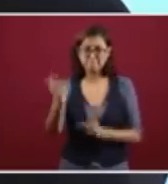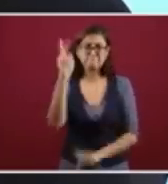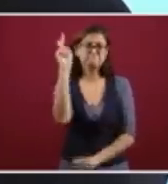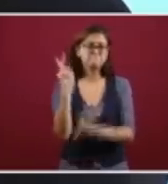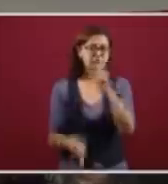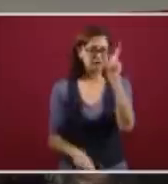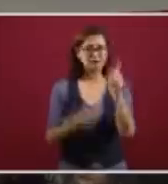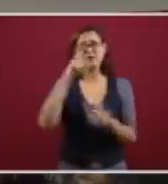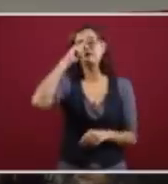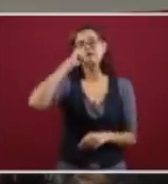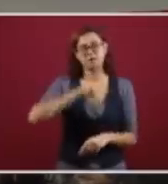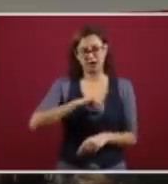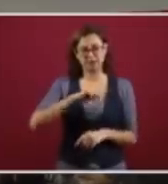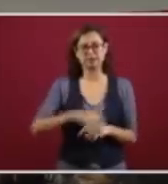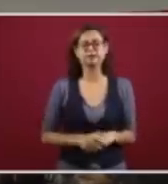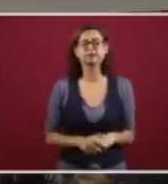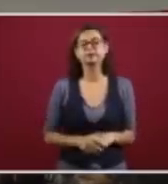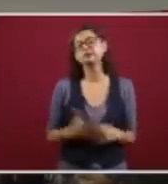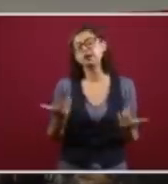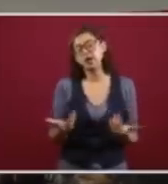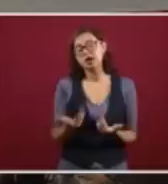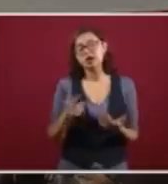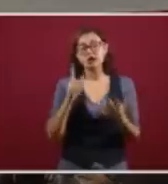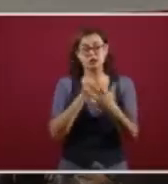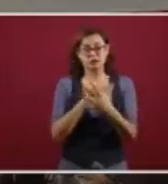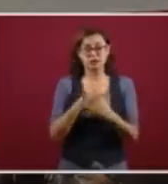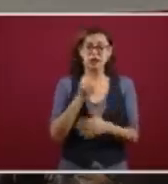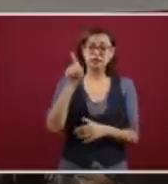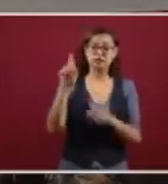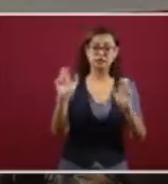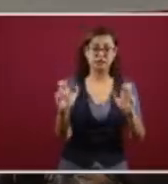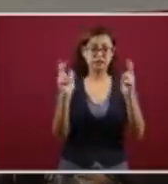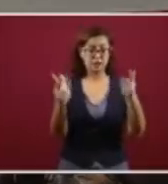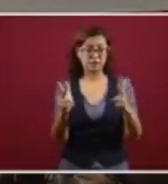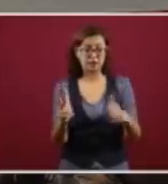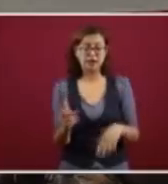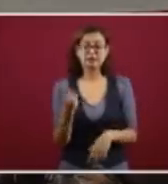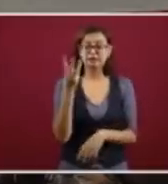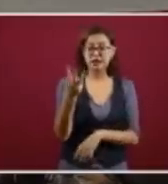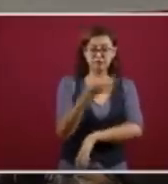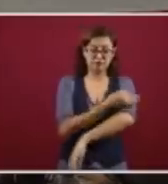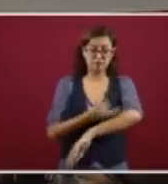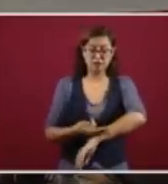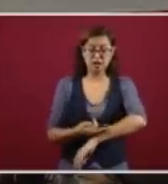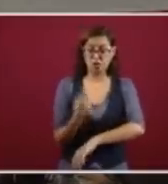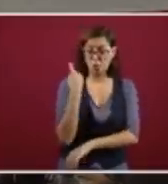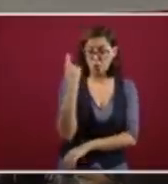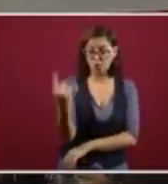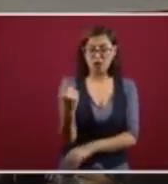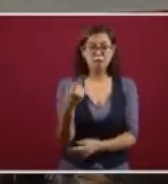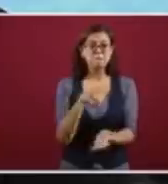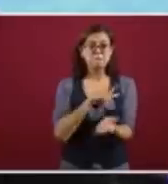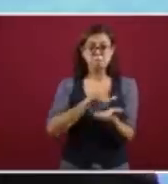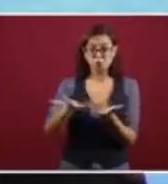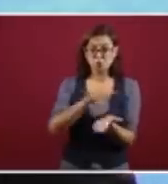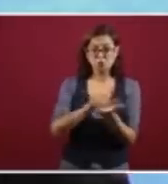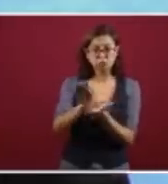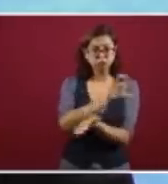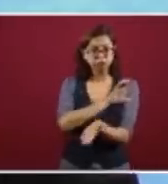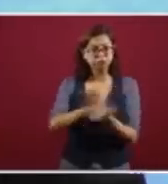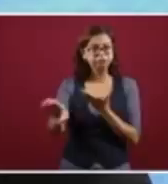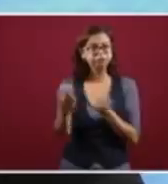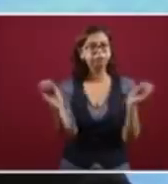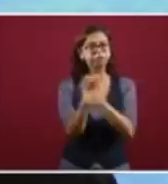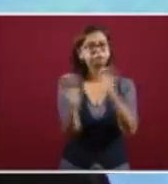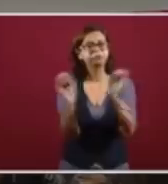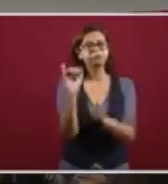5. Hubo casos como en Chiapas, en donde una de cada tres familias jamás recibió los recursos para la reconstrucción.